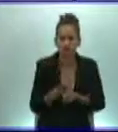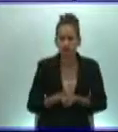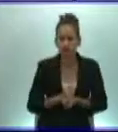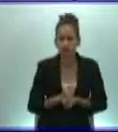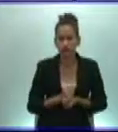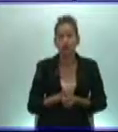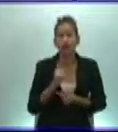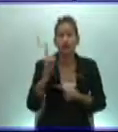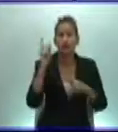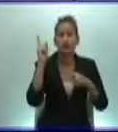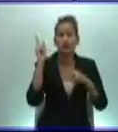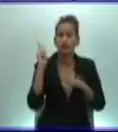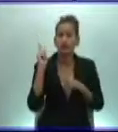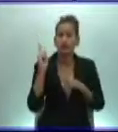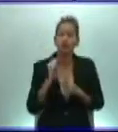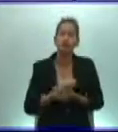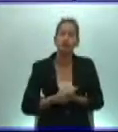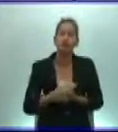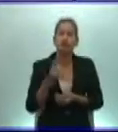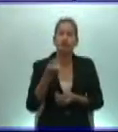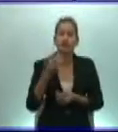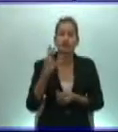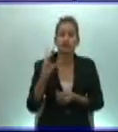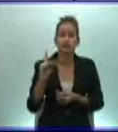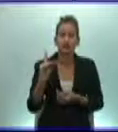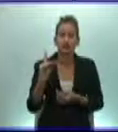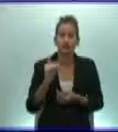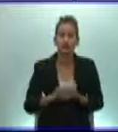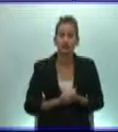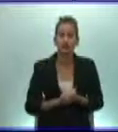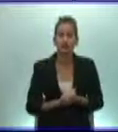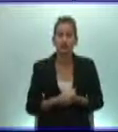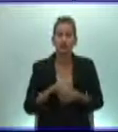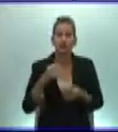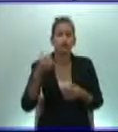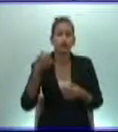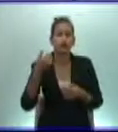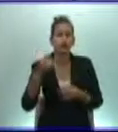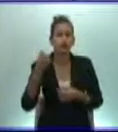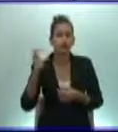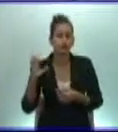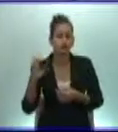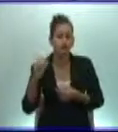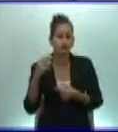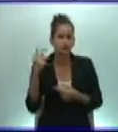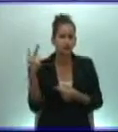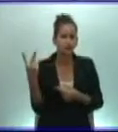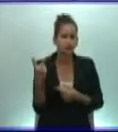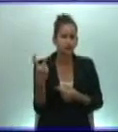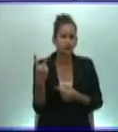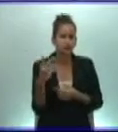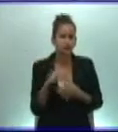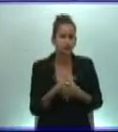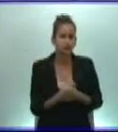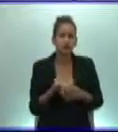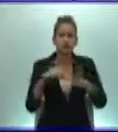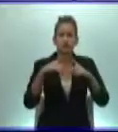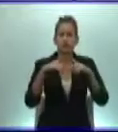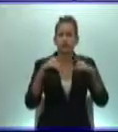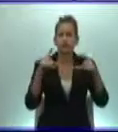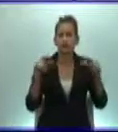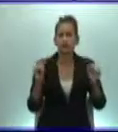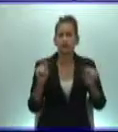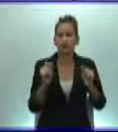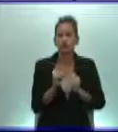Estos segmentos, el AD y el segmento AC, son segmentos de los triángulos que hasta ahora